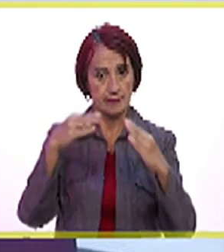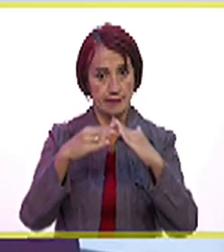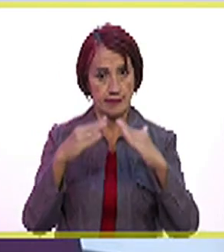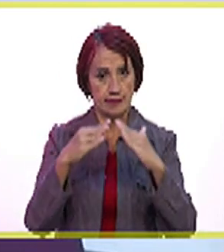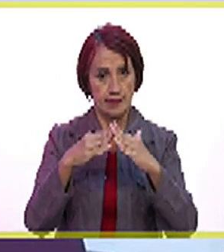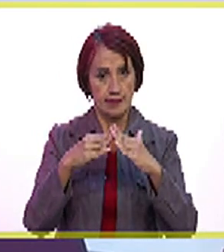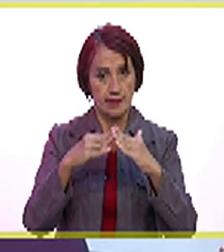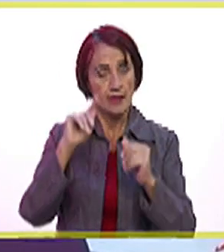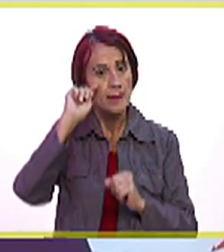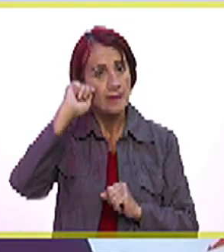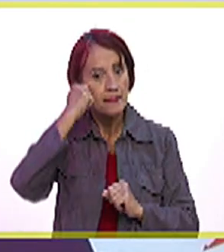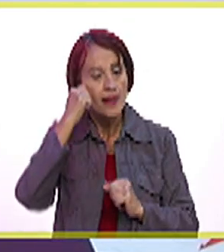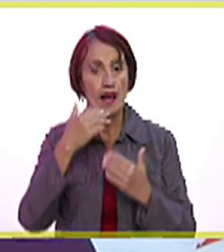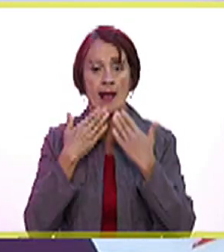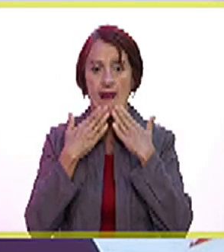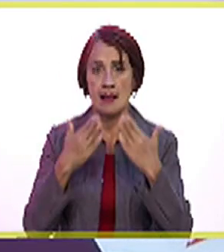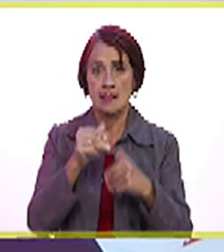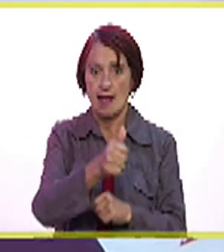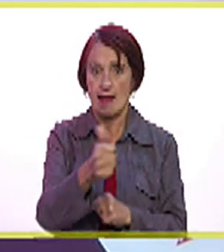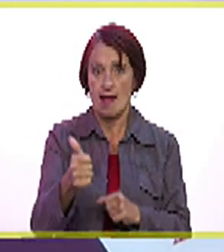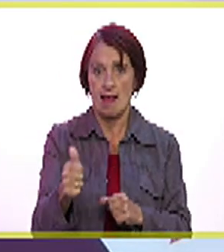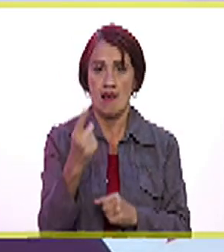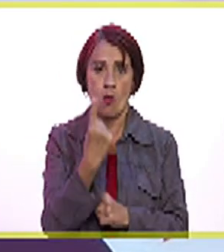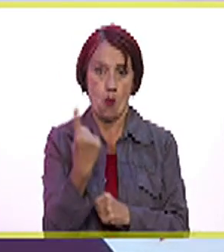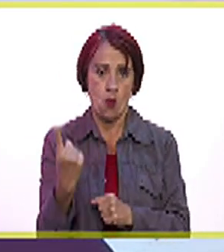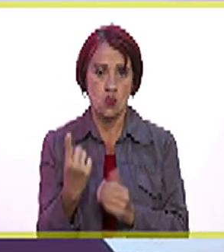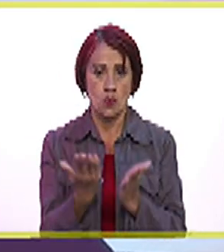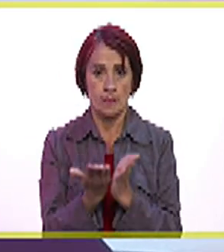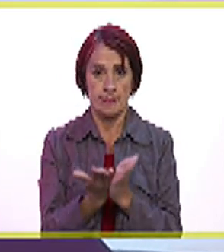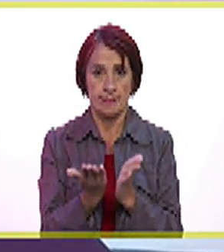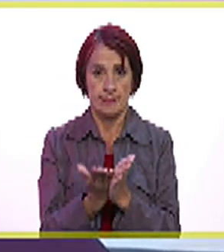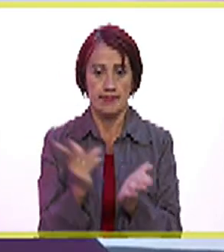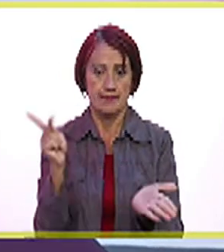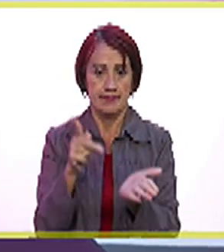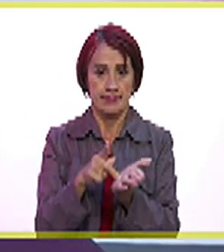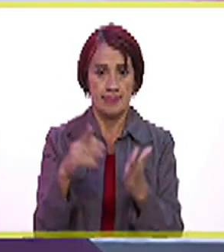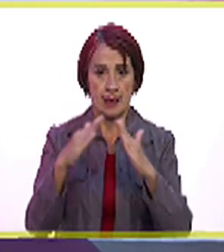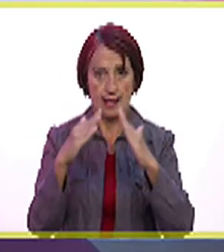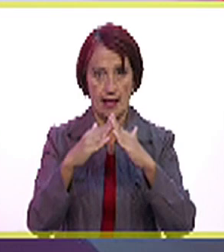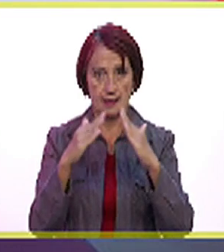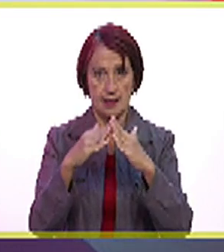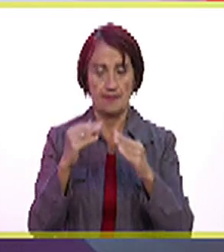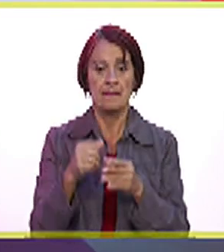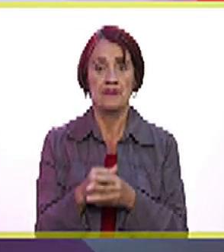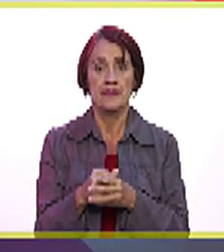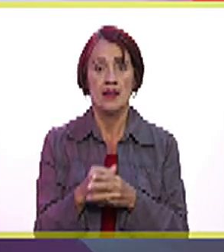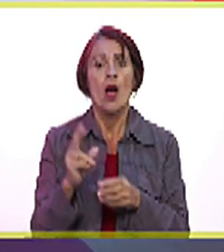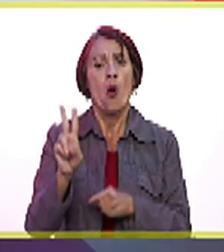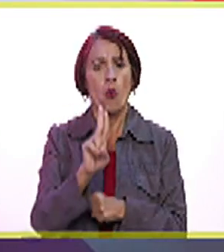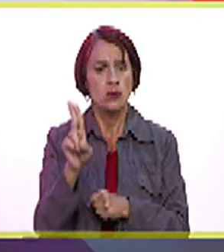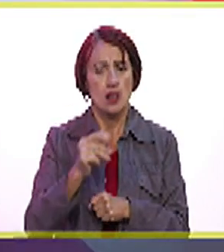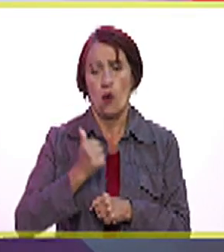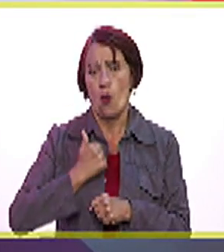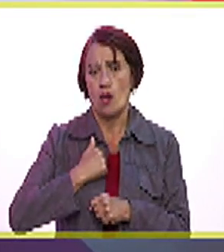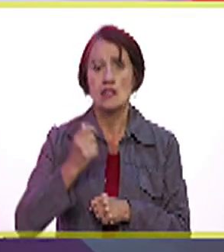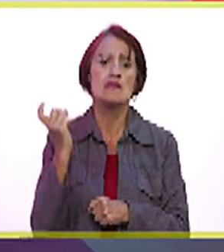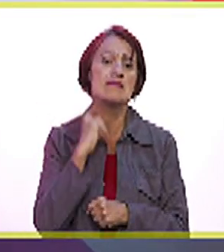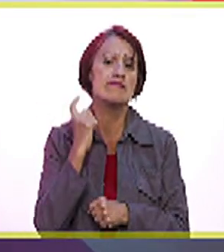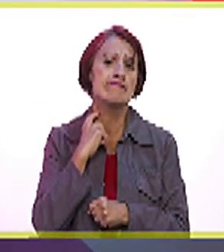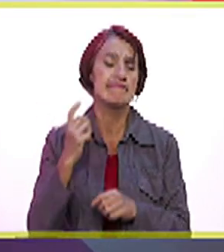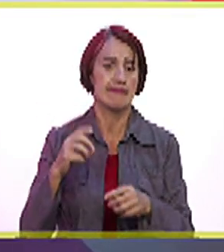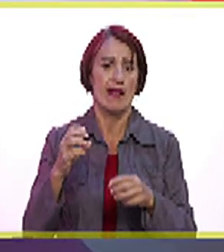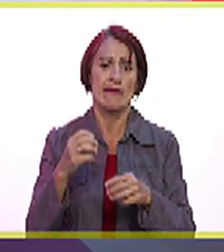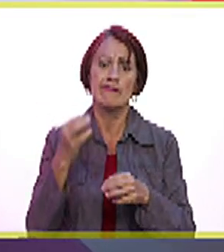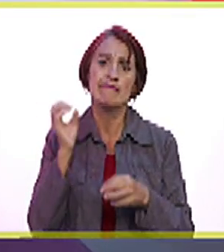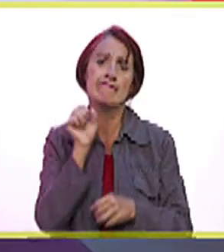para recordarle y agradecerle a cada uno de los estudiantes que están realizando sus actividades en el hogar. Pueden utilizar cualquier tipo de material de reciclaje.